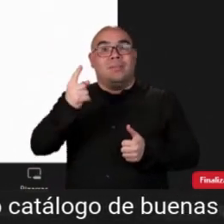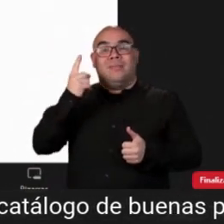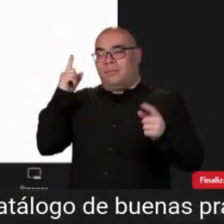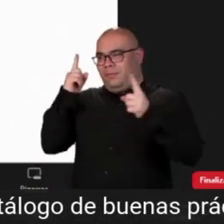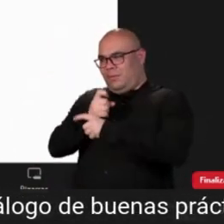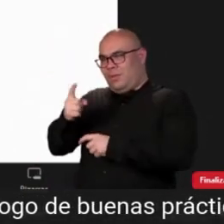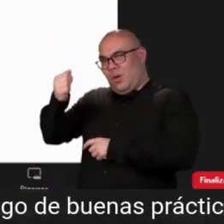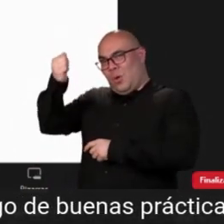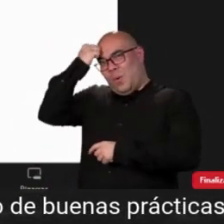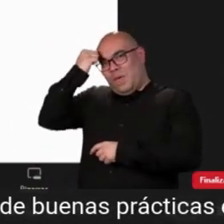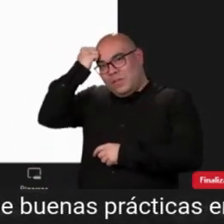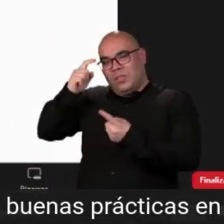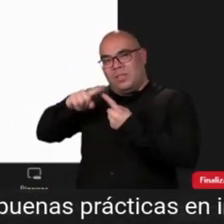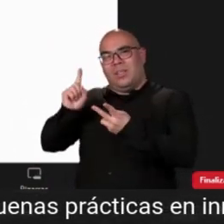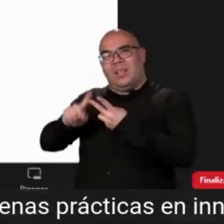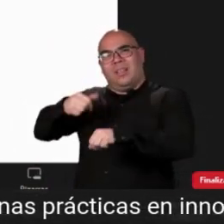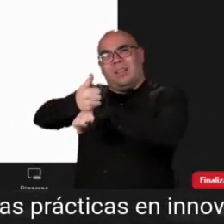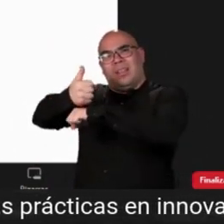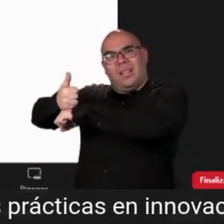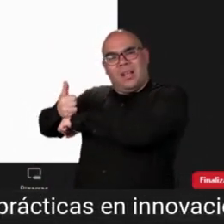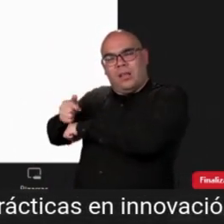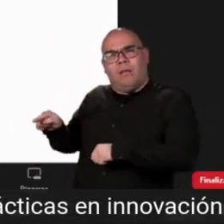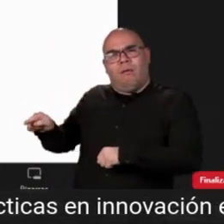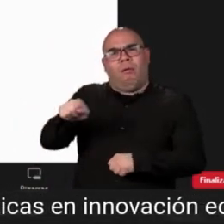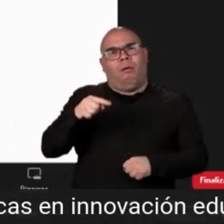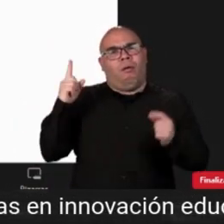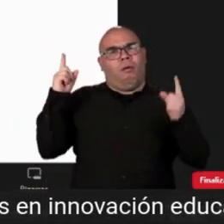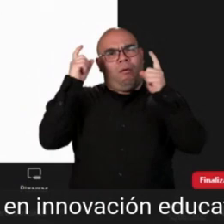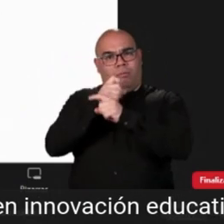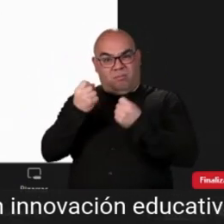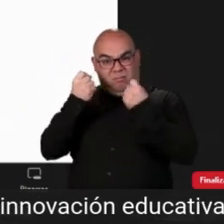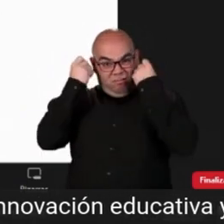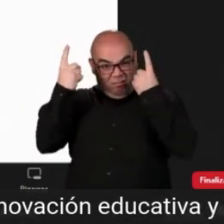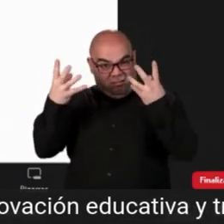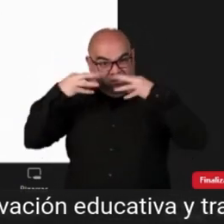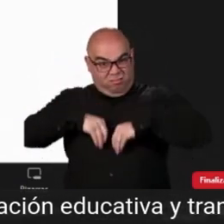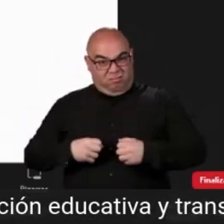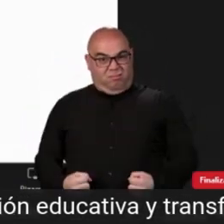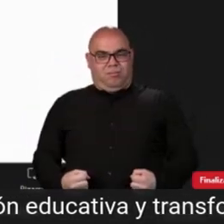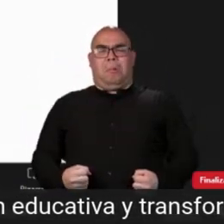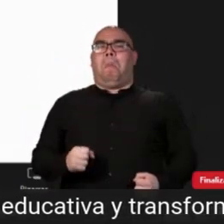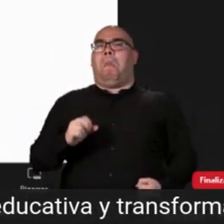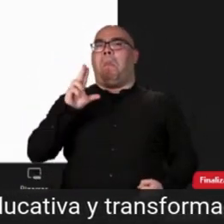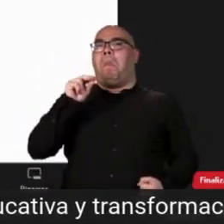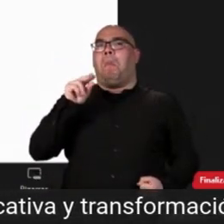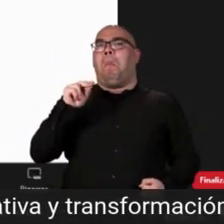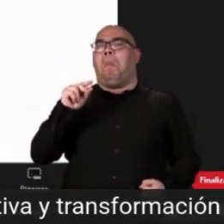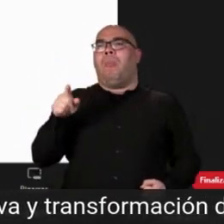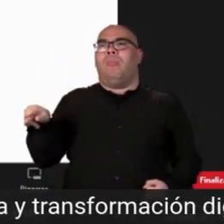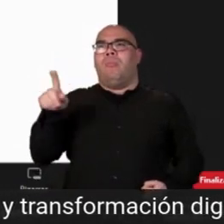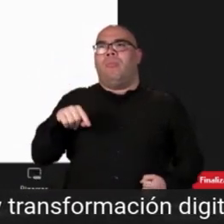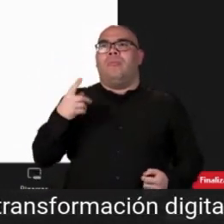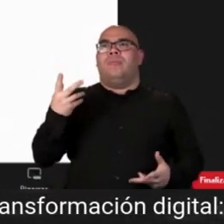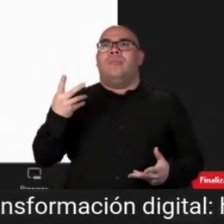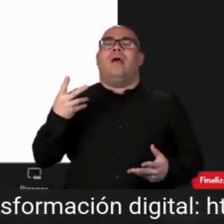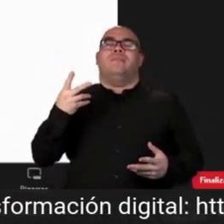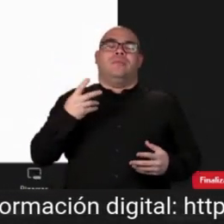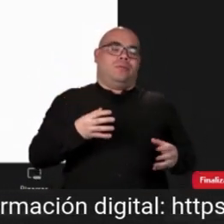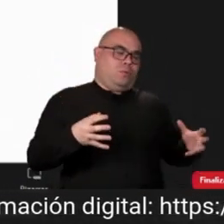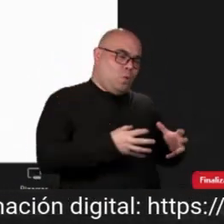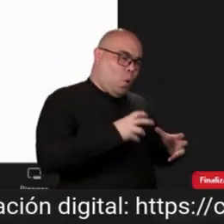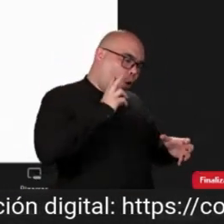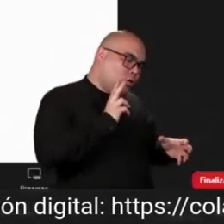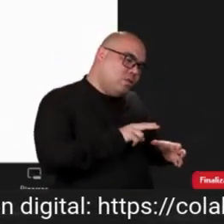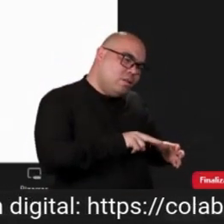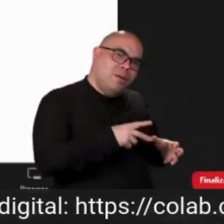y directivos no estaban viendo qué es lo que estaba pasando en el mundo. Entonces, creamos el Observatorio del Instituto para el Futuro de